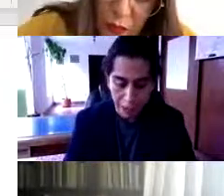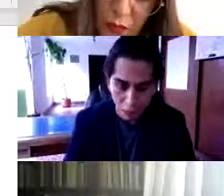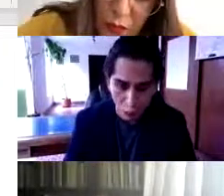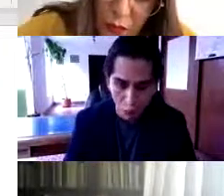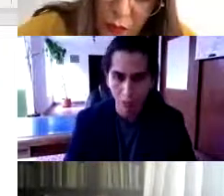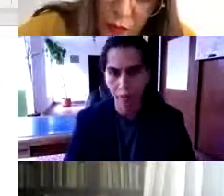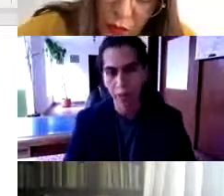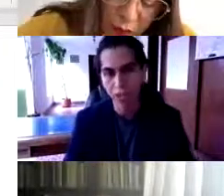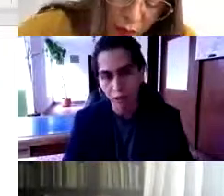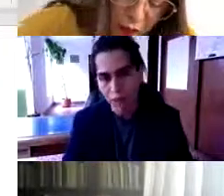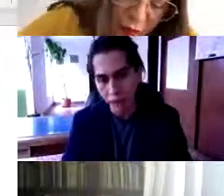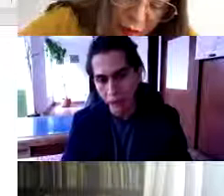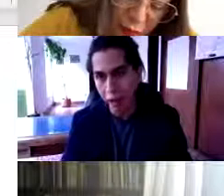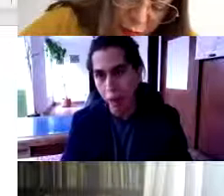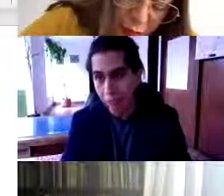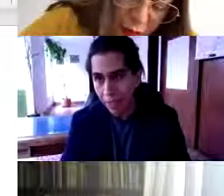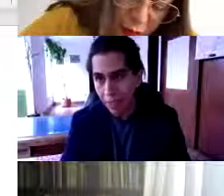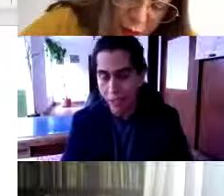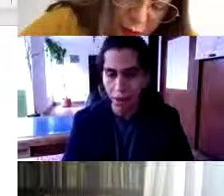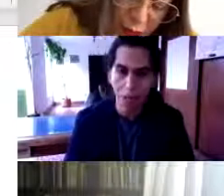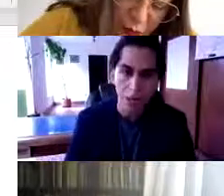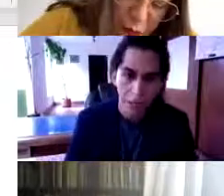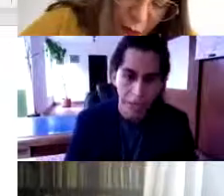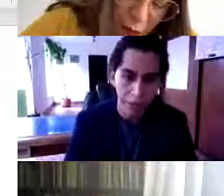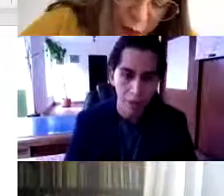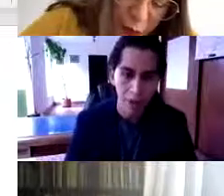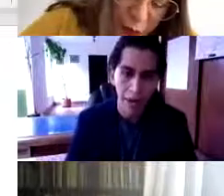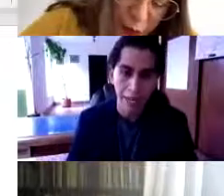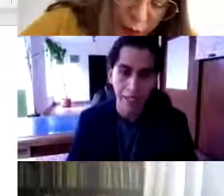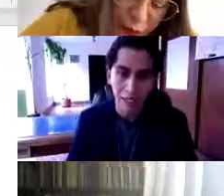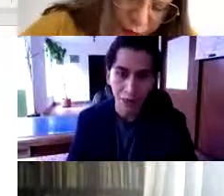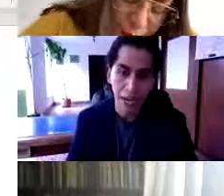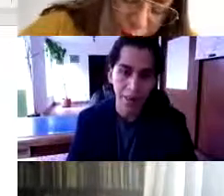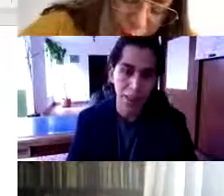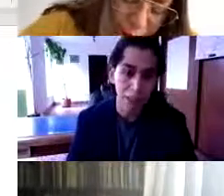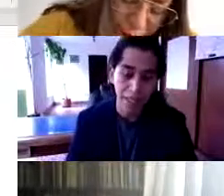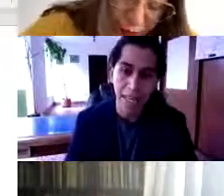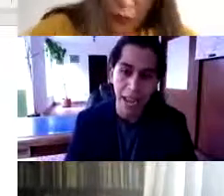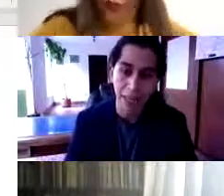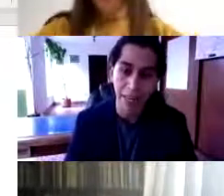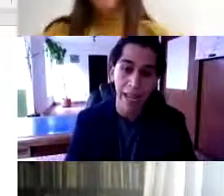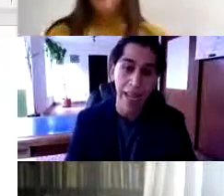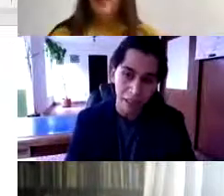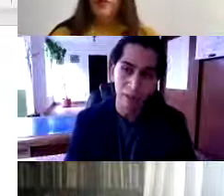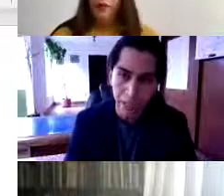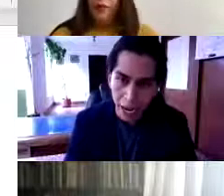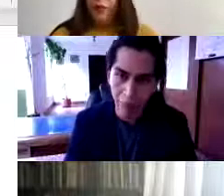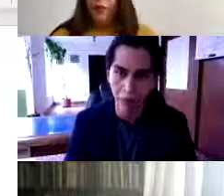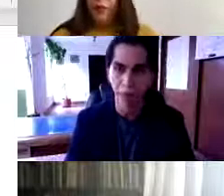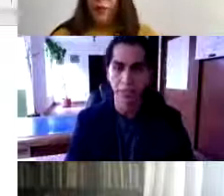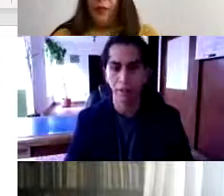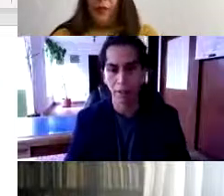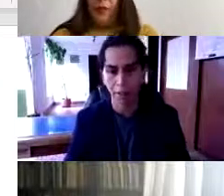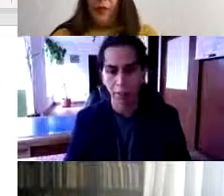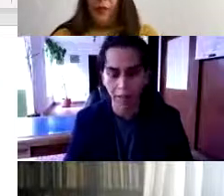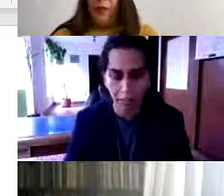de consumo, en cuanto a instrumentos de optimización, una gestión a nivel domiciliar e industrial, por